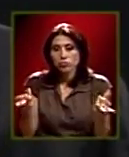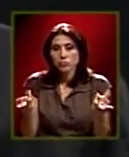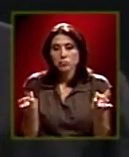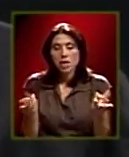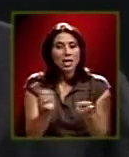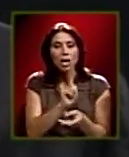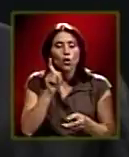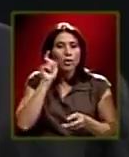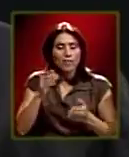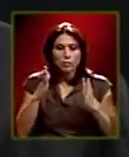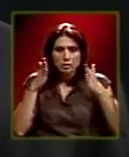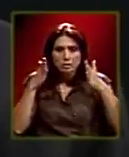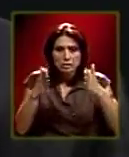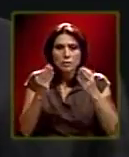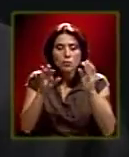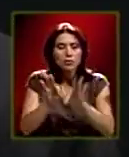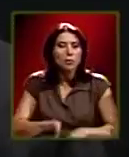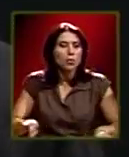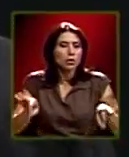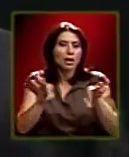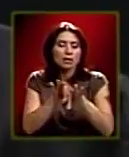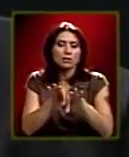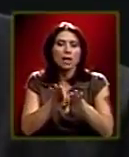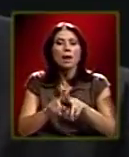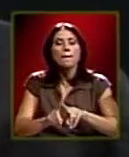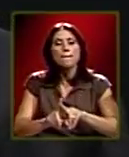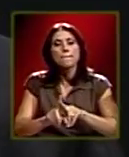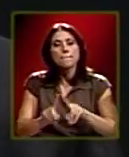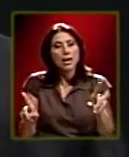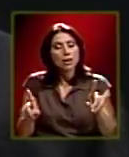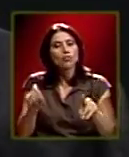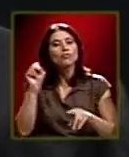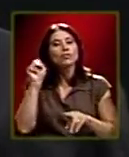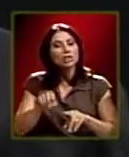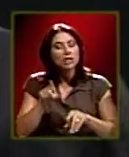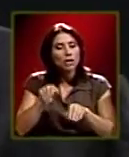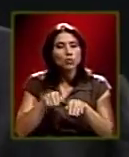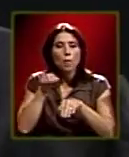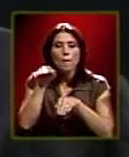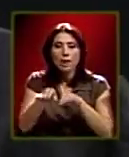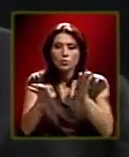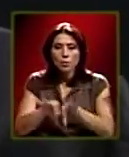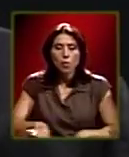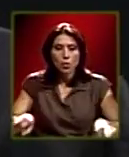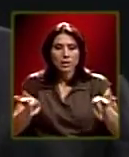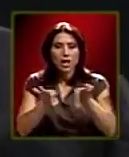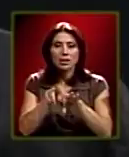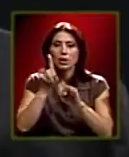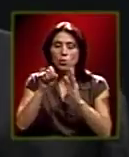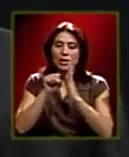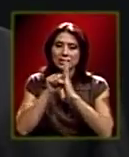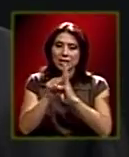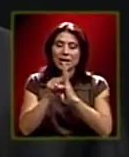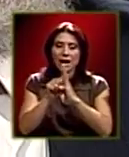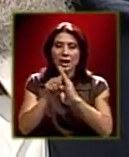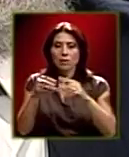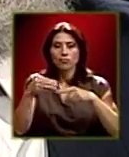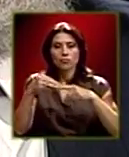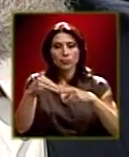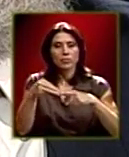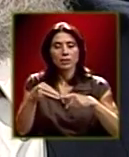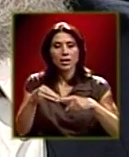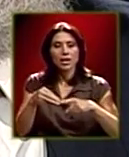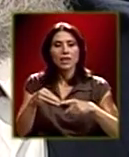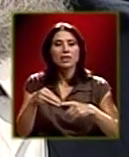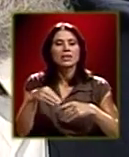importancia de la que realmente tiene, pero que sí es un paso importante, es una señal fundamental de lo que va a